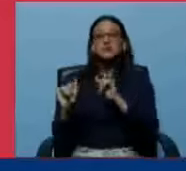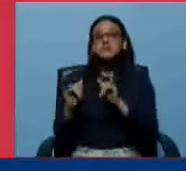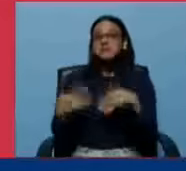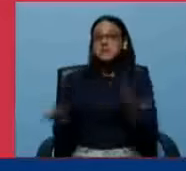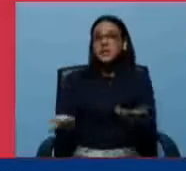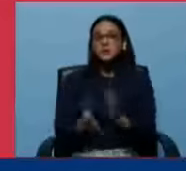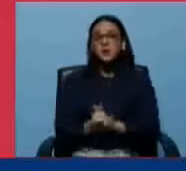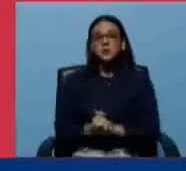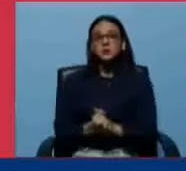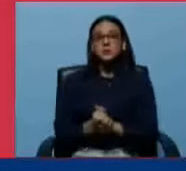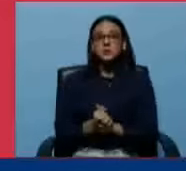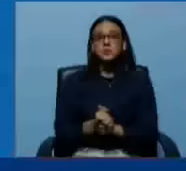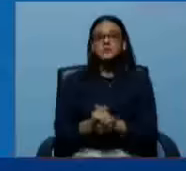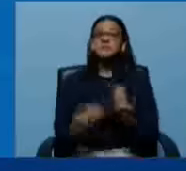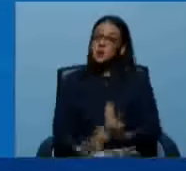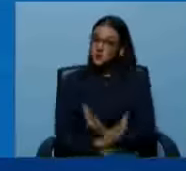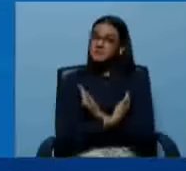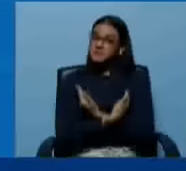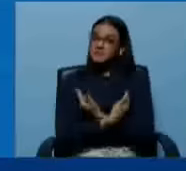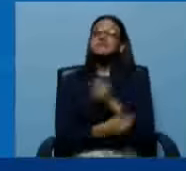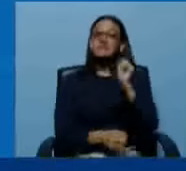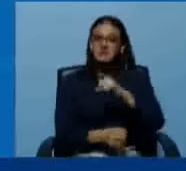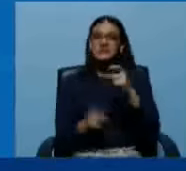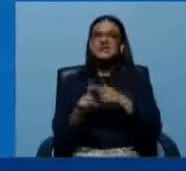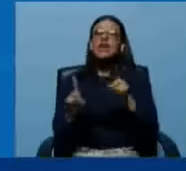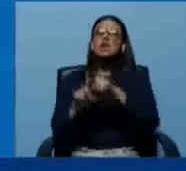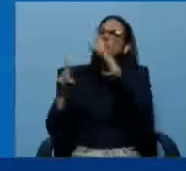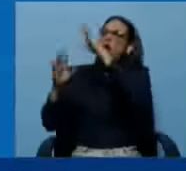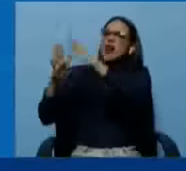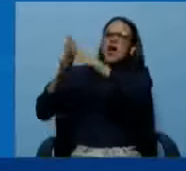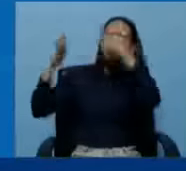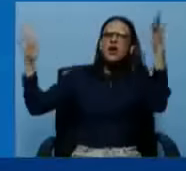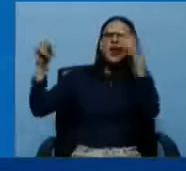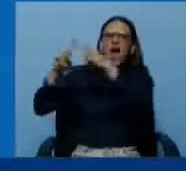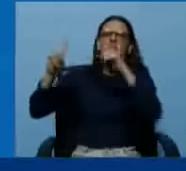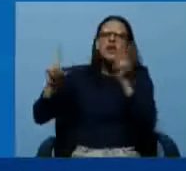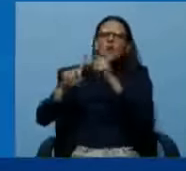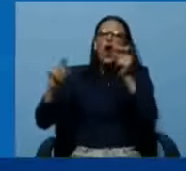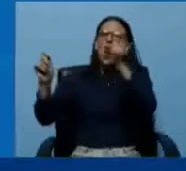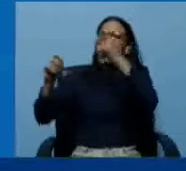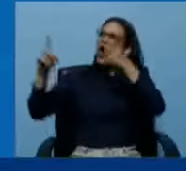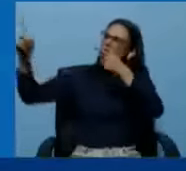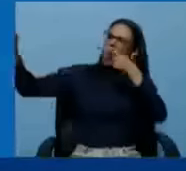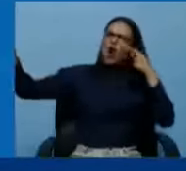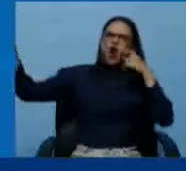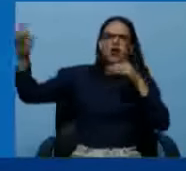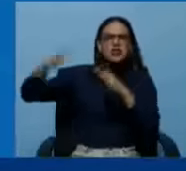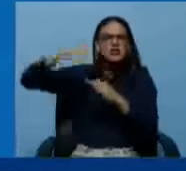Cuando digo Elon Musk, digo Goliat. Por eso es que nosotros,